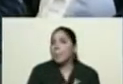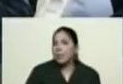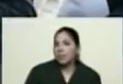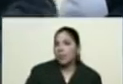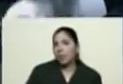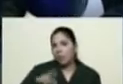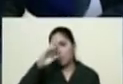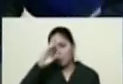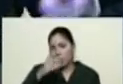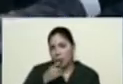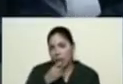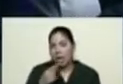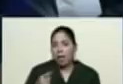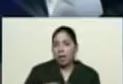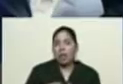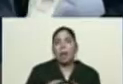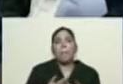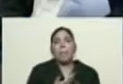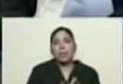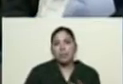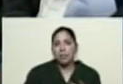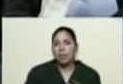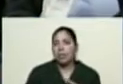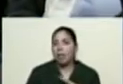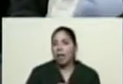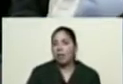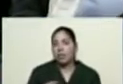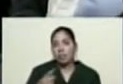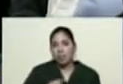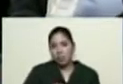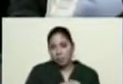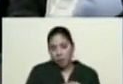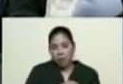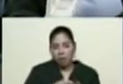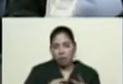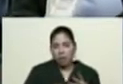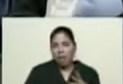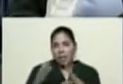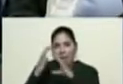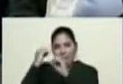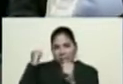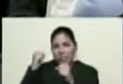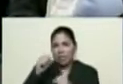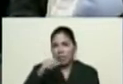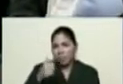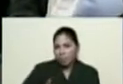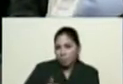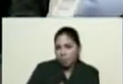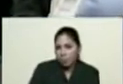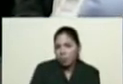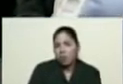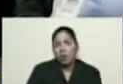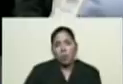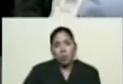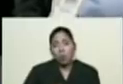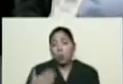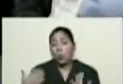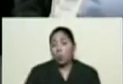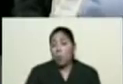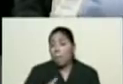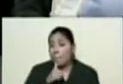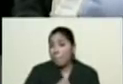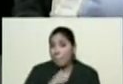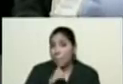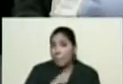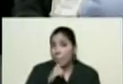expresidente Zapatero y al canciller de Dominicana y a los cancilleres de los países garantes el haber tenido la paciencia. Y